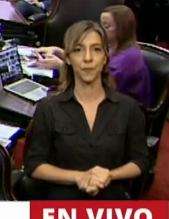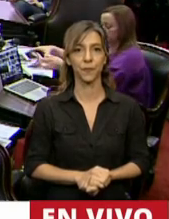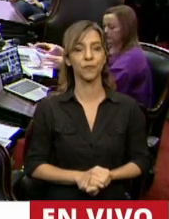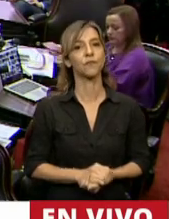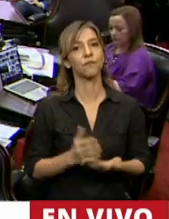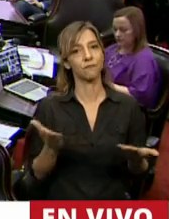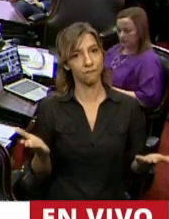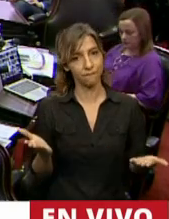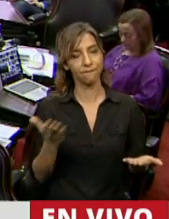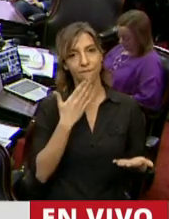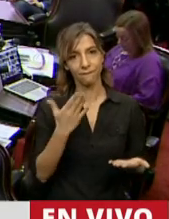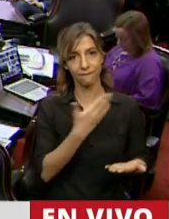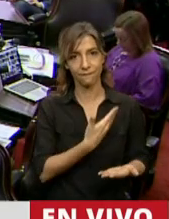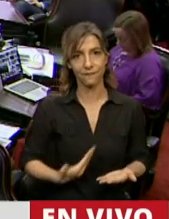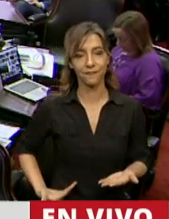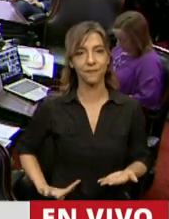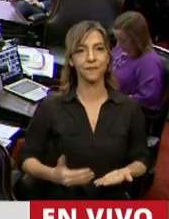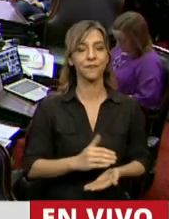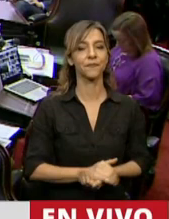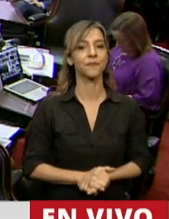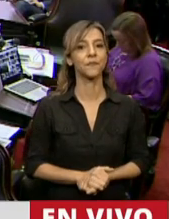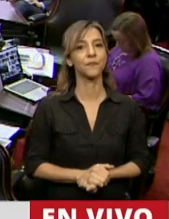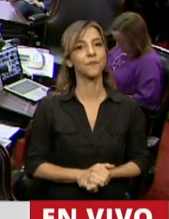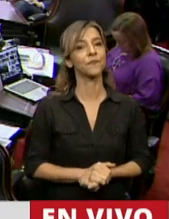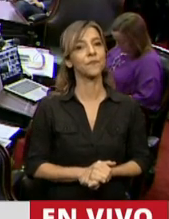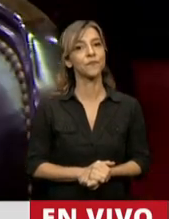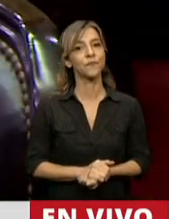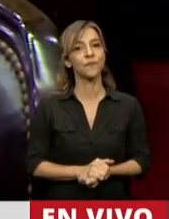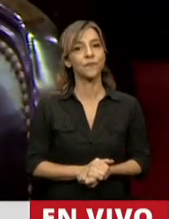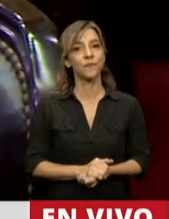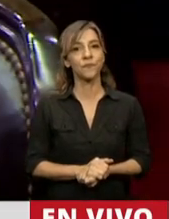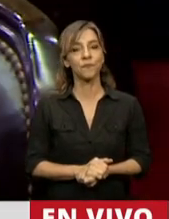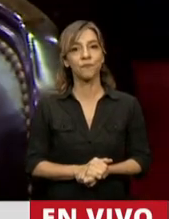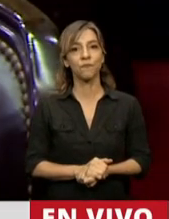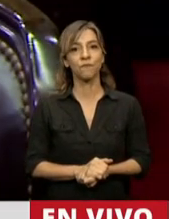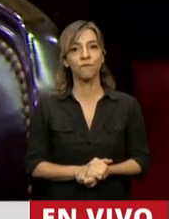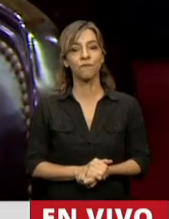Sí, gracias, presidente. En general,